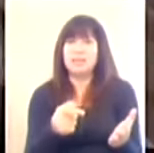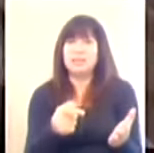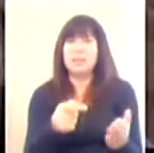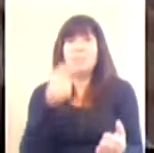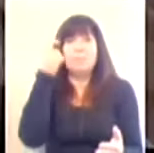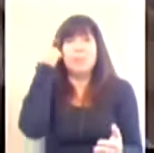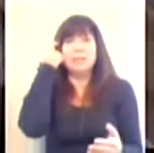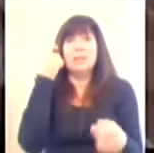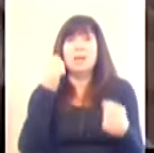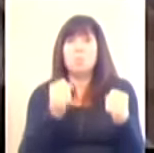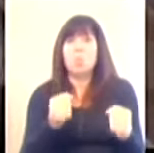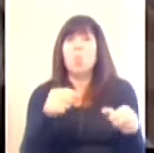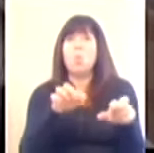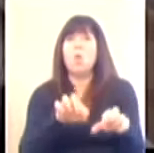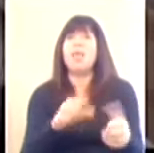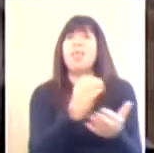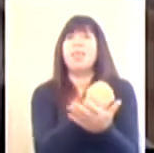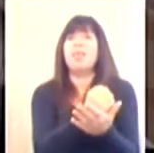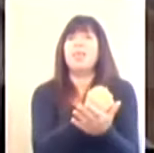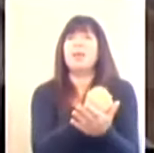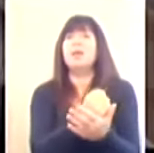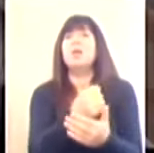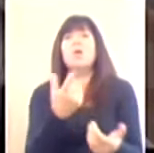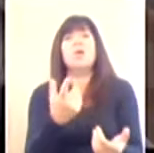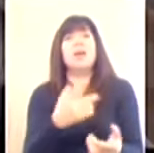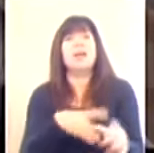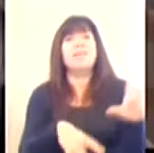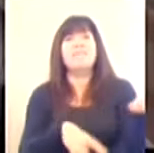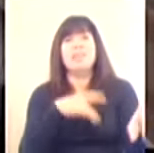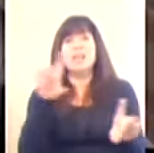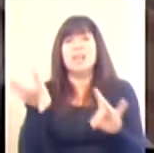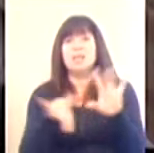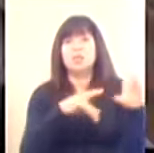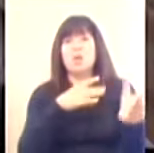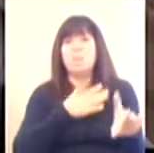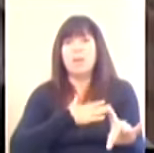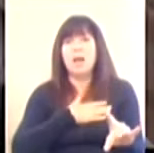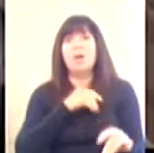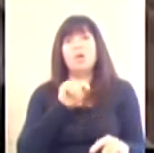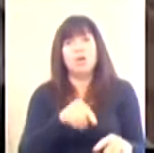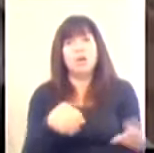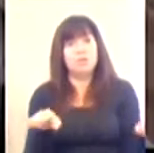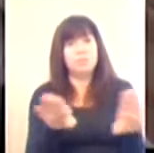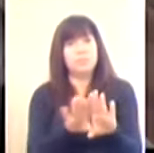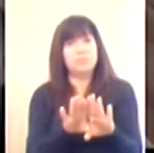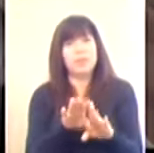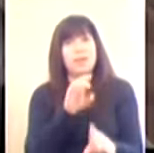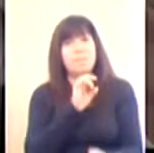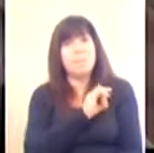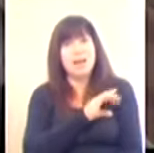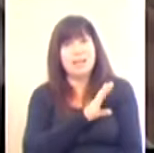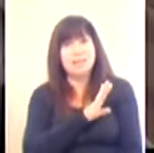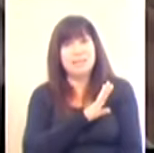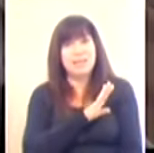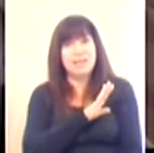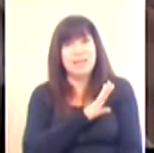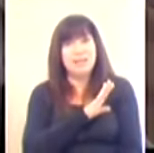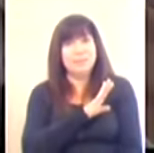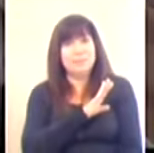es posible, que lo vamos a ver. Entonces, la invitación mía, y con esto voy a concluir, para Chile es